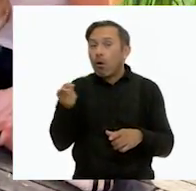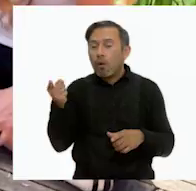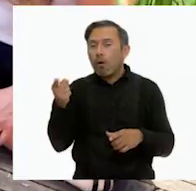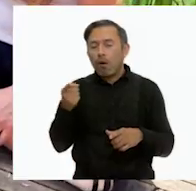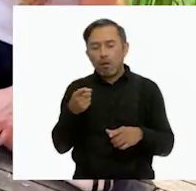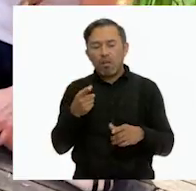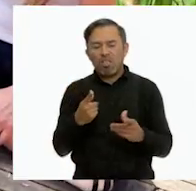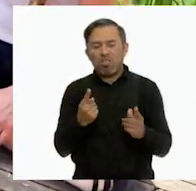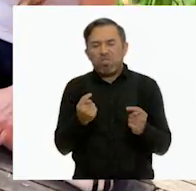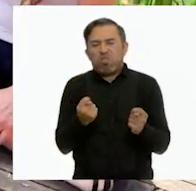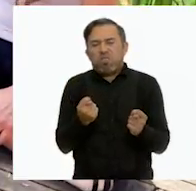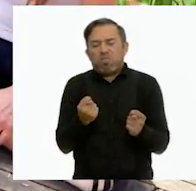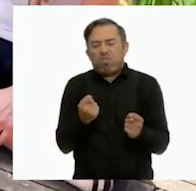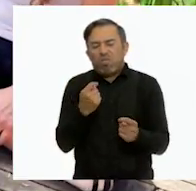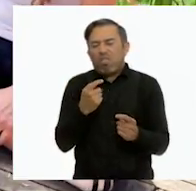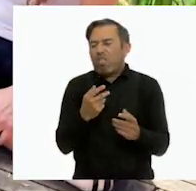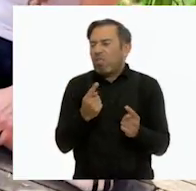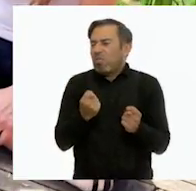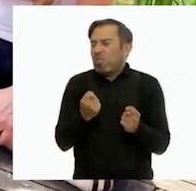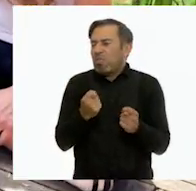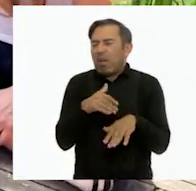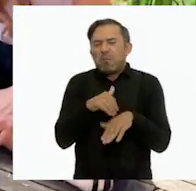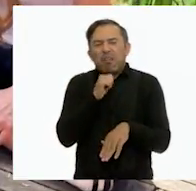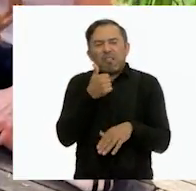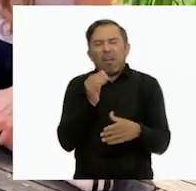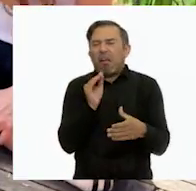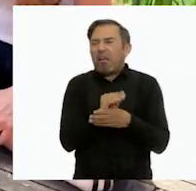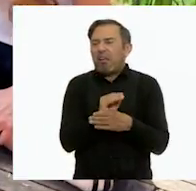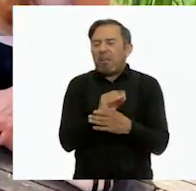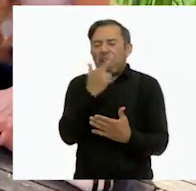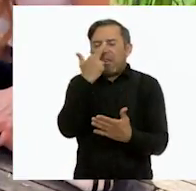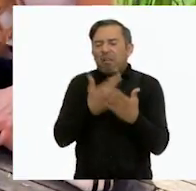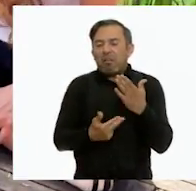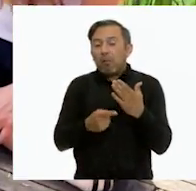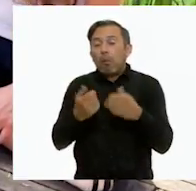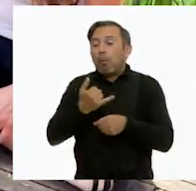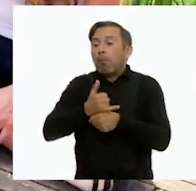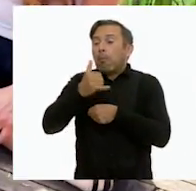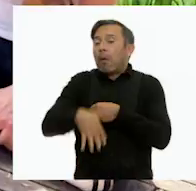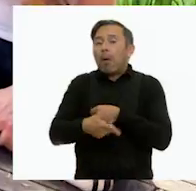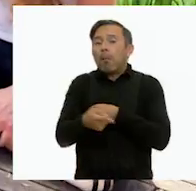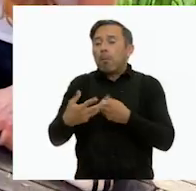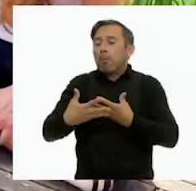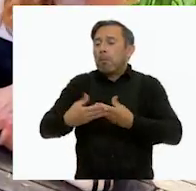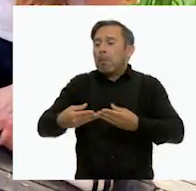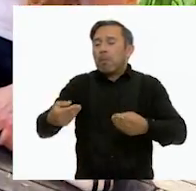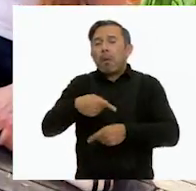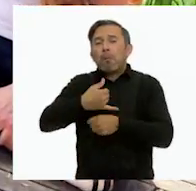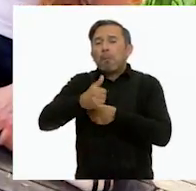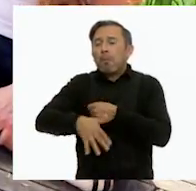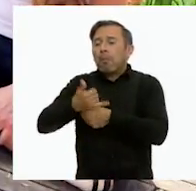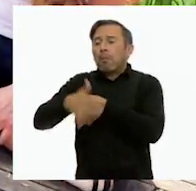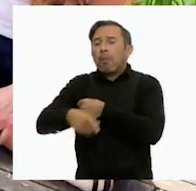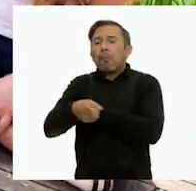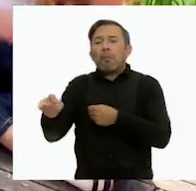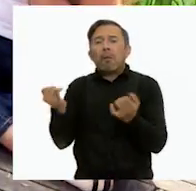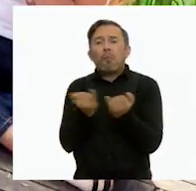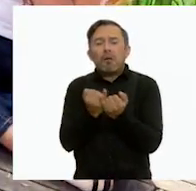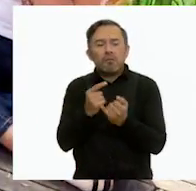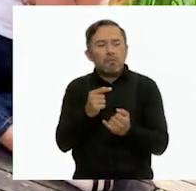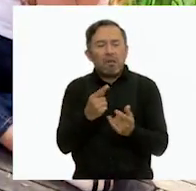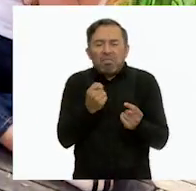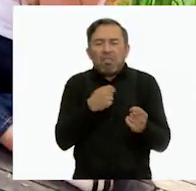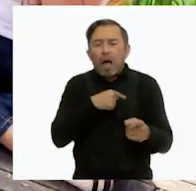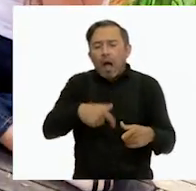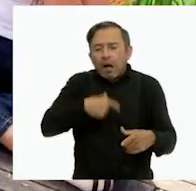los demás niños se dan permiso de romper las reglas. Y también los adultos que están ahí, algunos van a entrar a tomar una